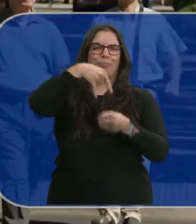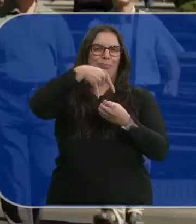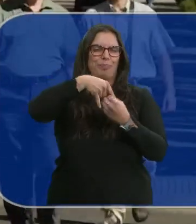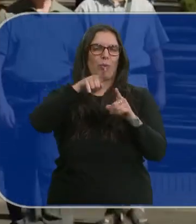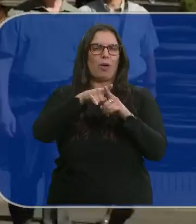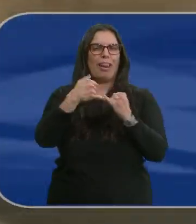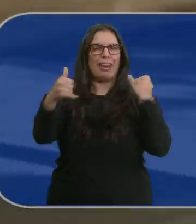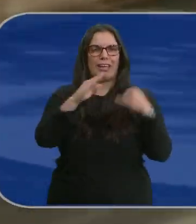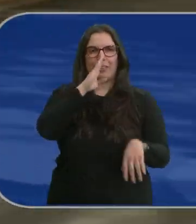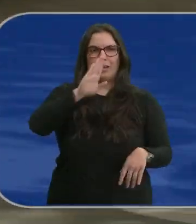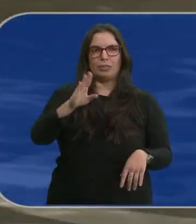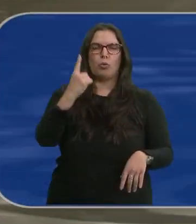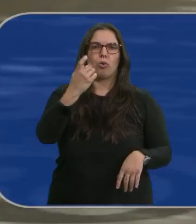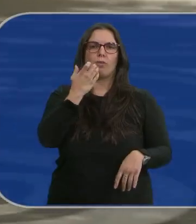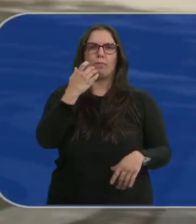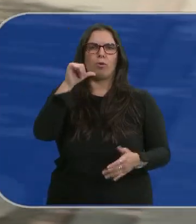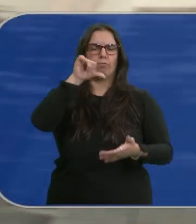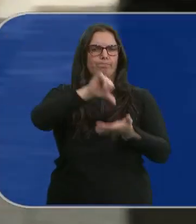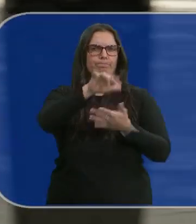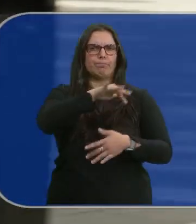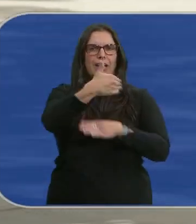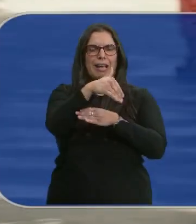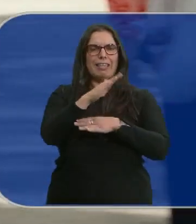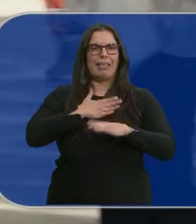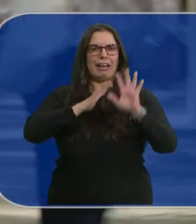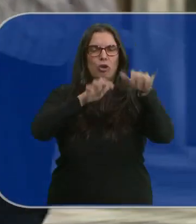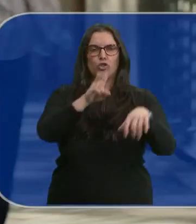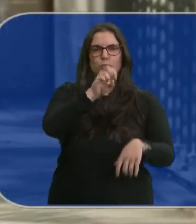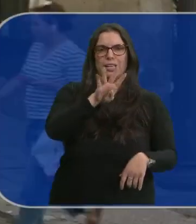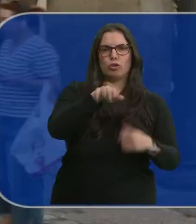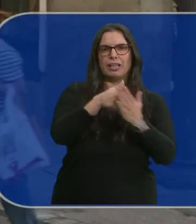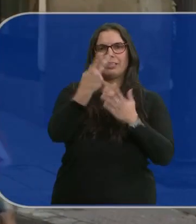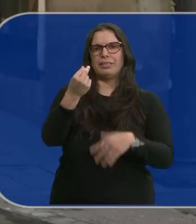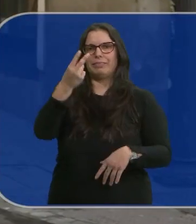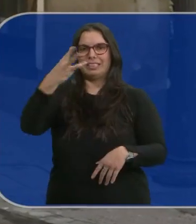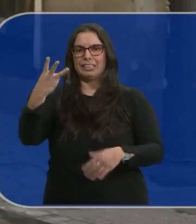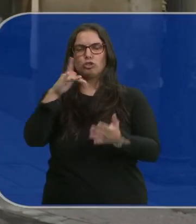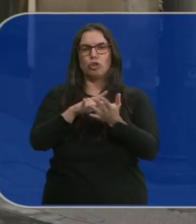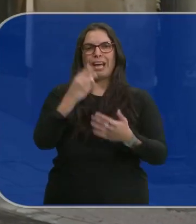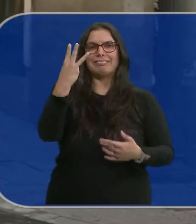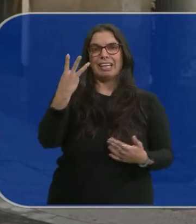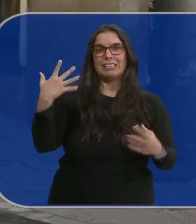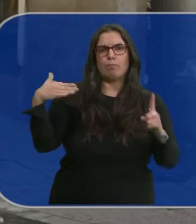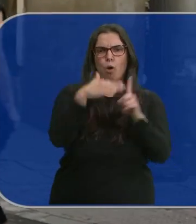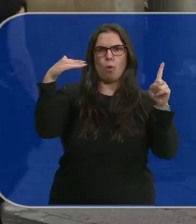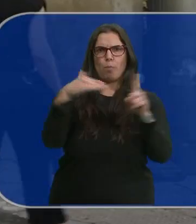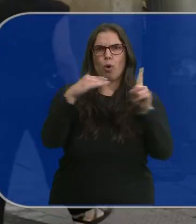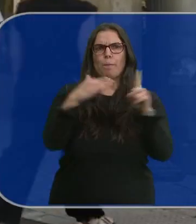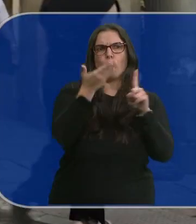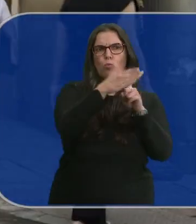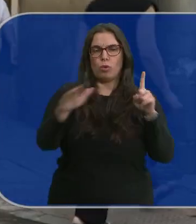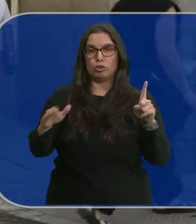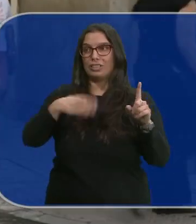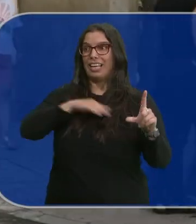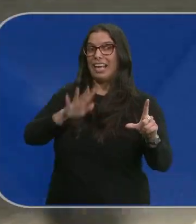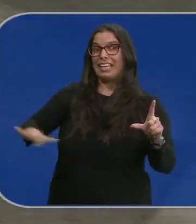aparece la avenida Fernández Ladreda, en León. Entre 2014 y 2023 se registraron allí 3 accidentes mortales, la quinta vía en toda